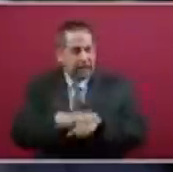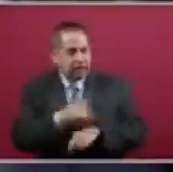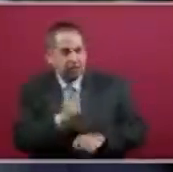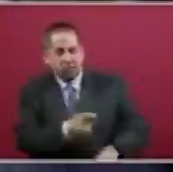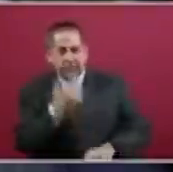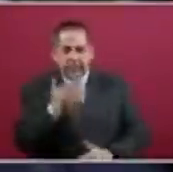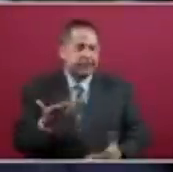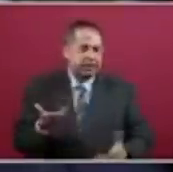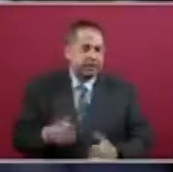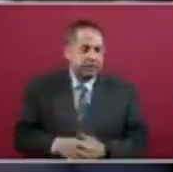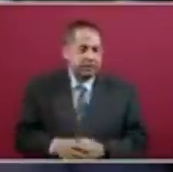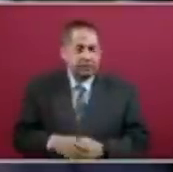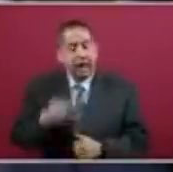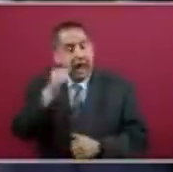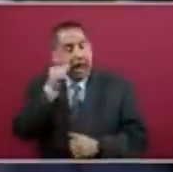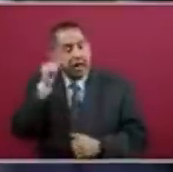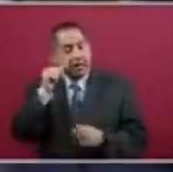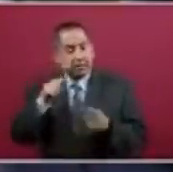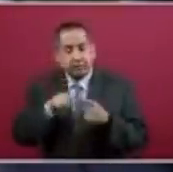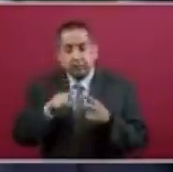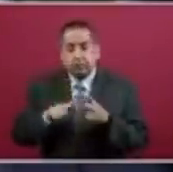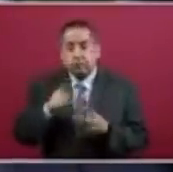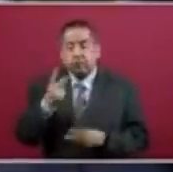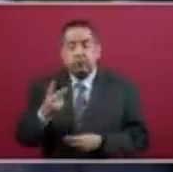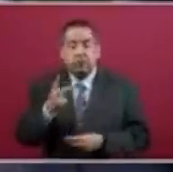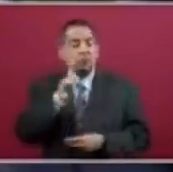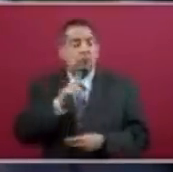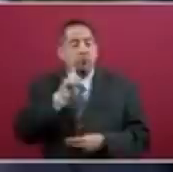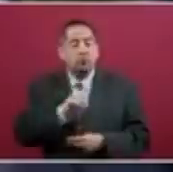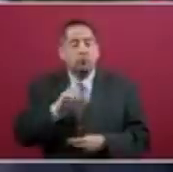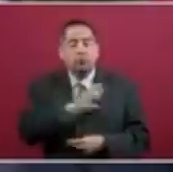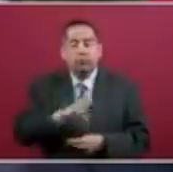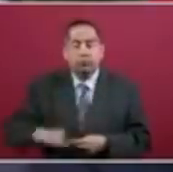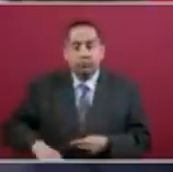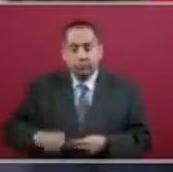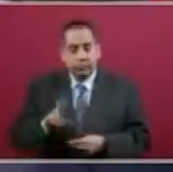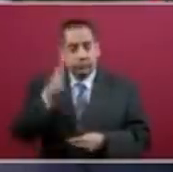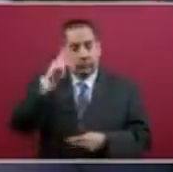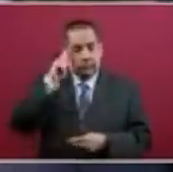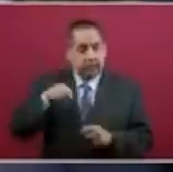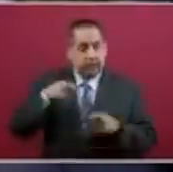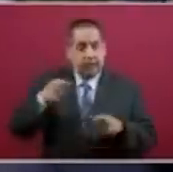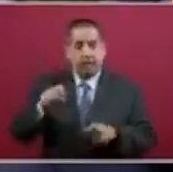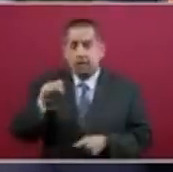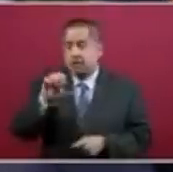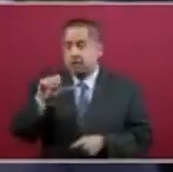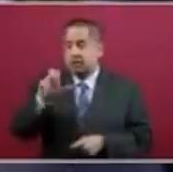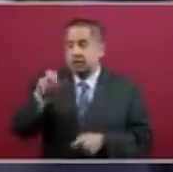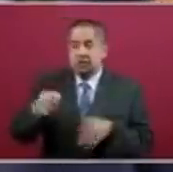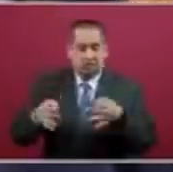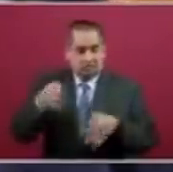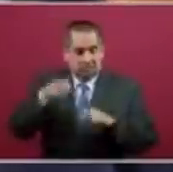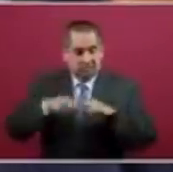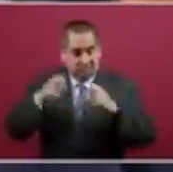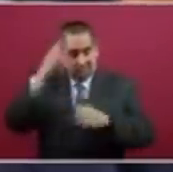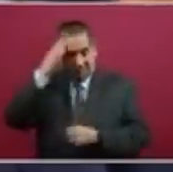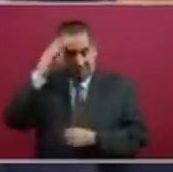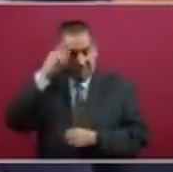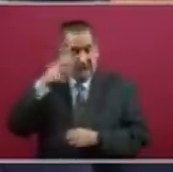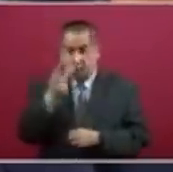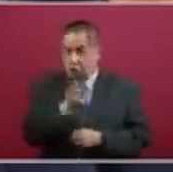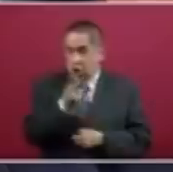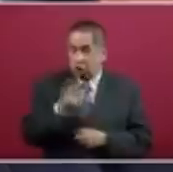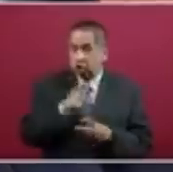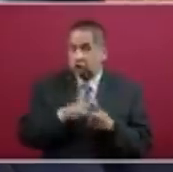lado, ayer dos candidatas a ministra de la Suprema Corte de Justicia de la Nación hicieron